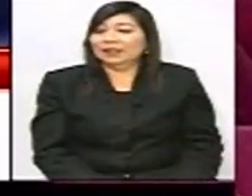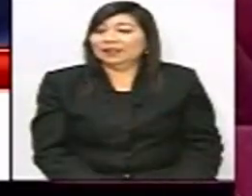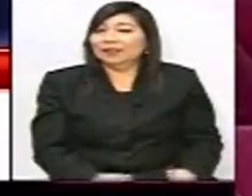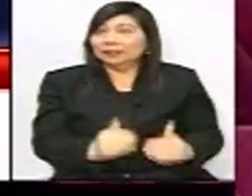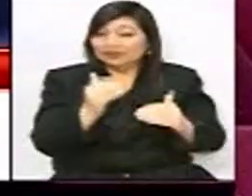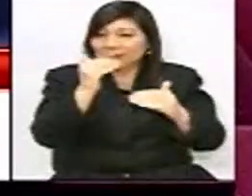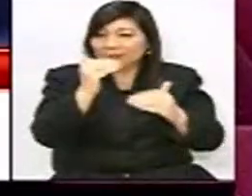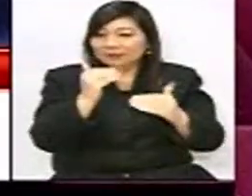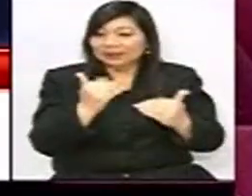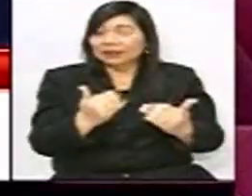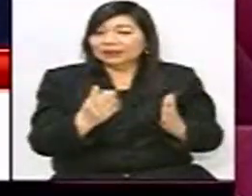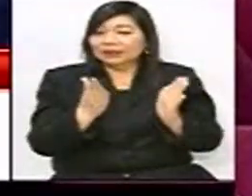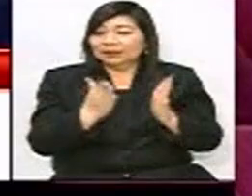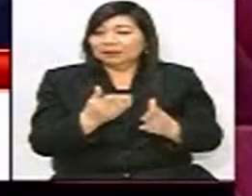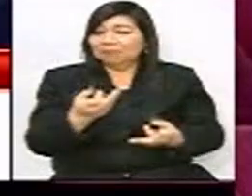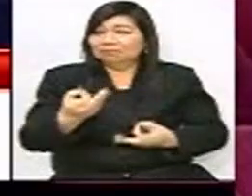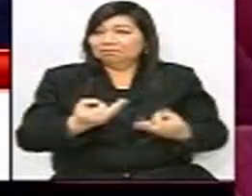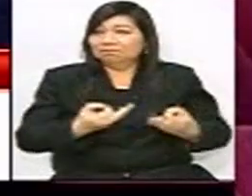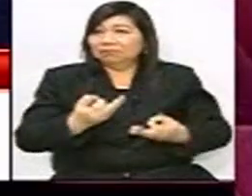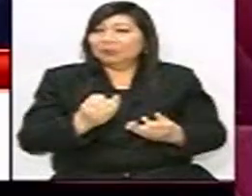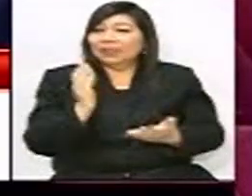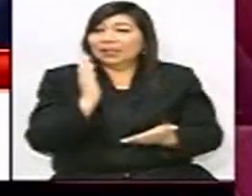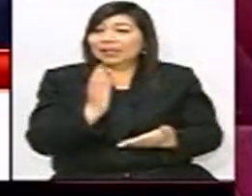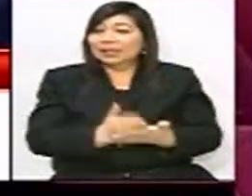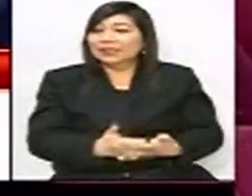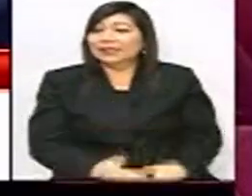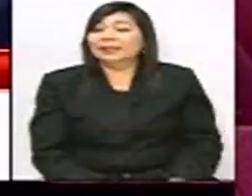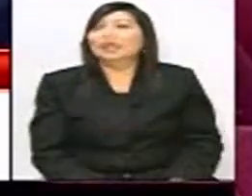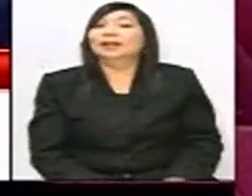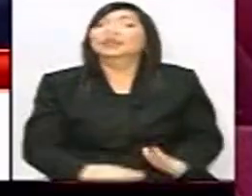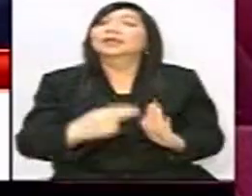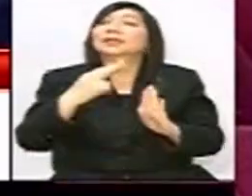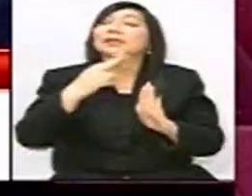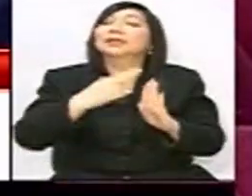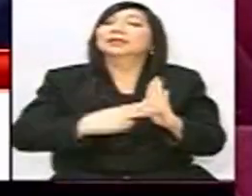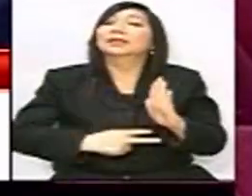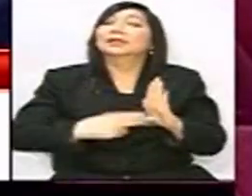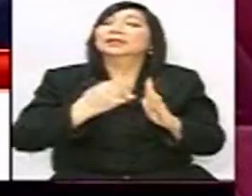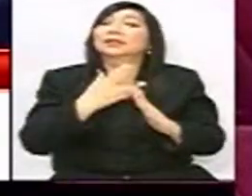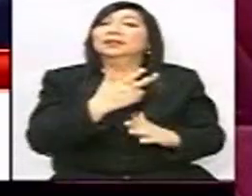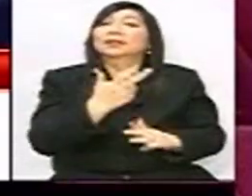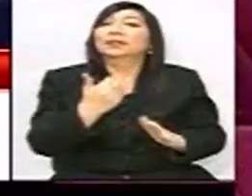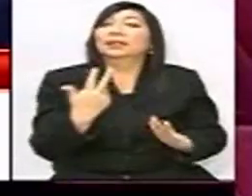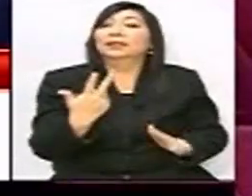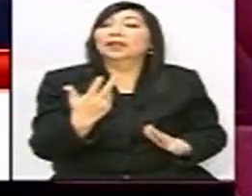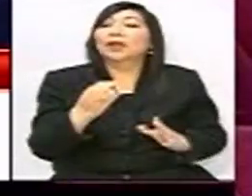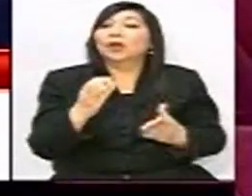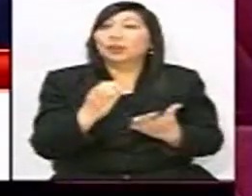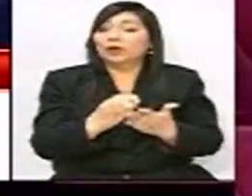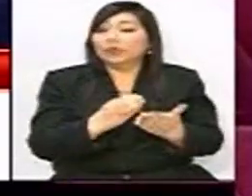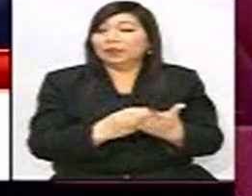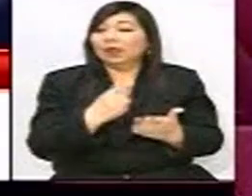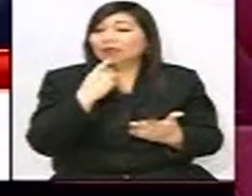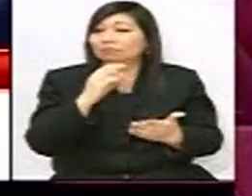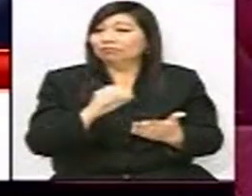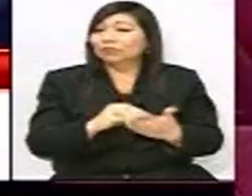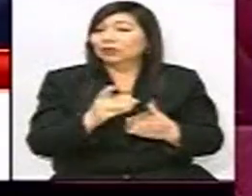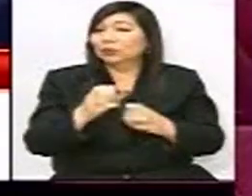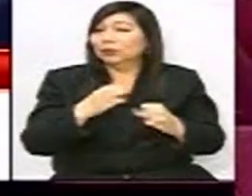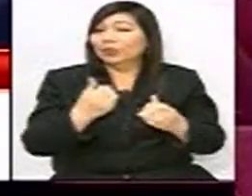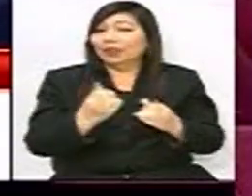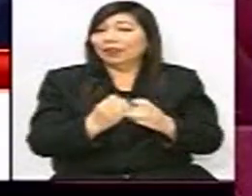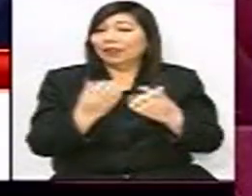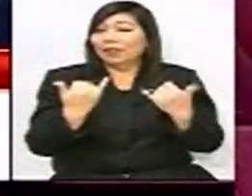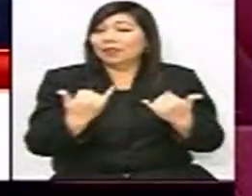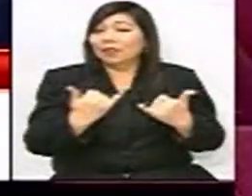órgano instructor de sede central del procedimiento administrativo sancionador ha revisado el informe 303 de la Contraloría que ha hecho alusión en su comunicado el día